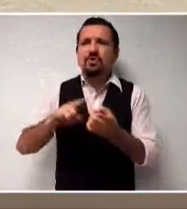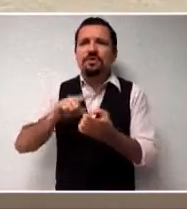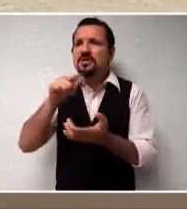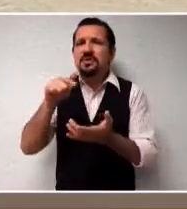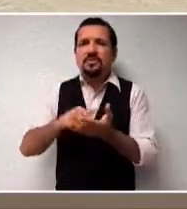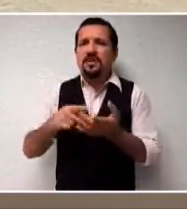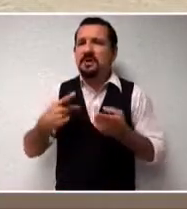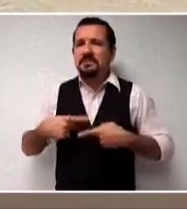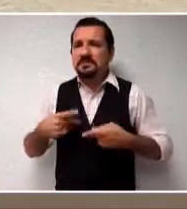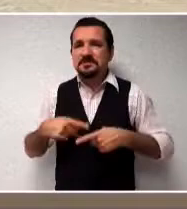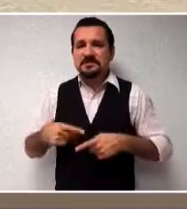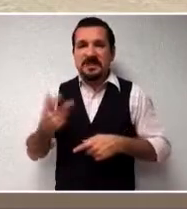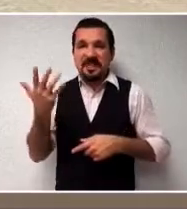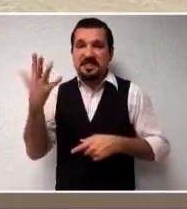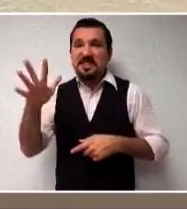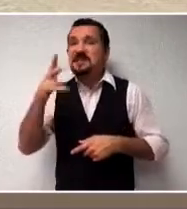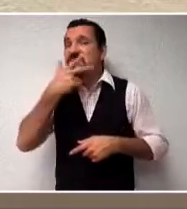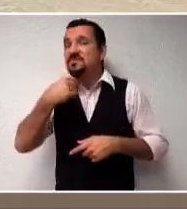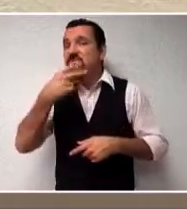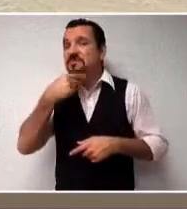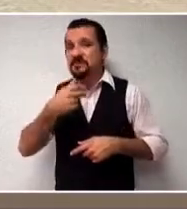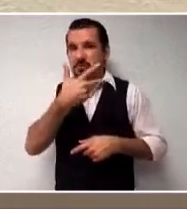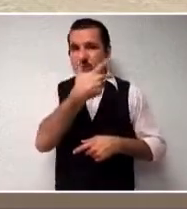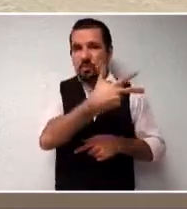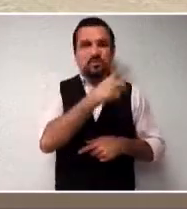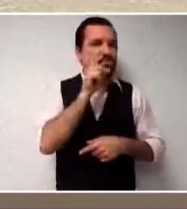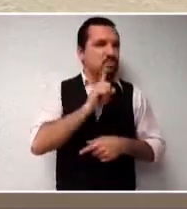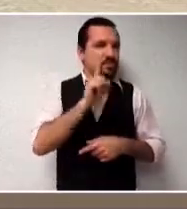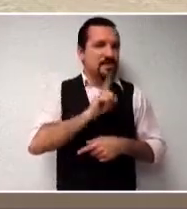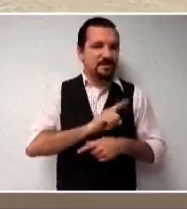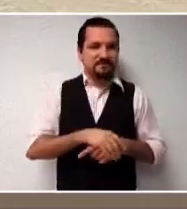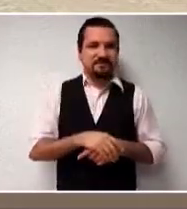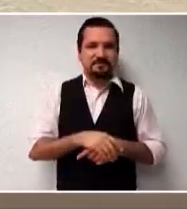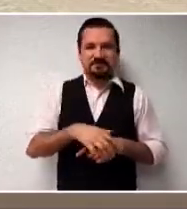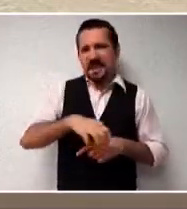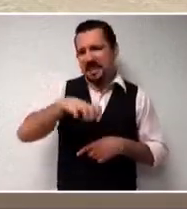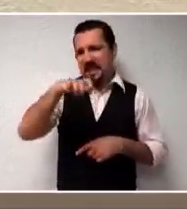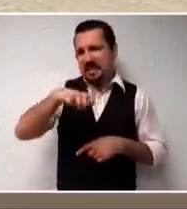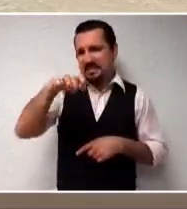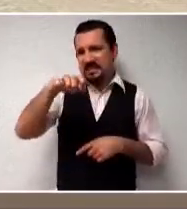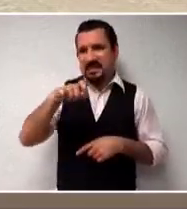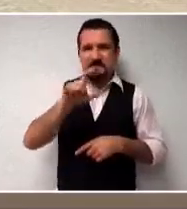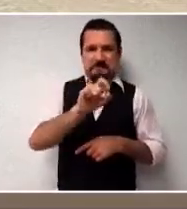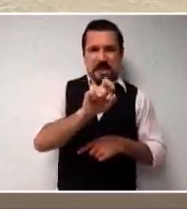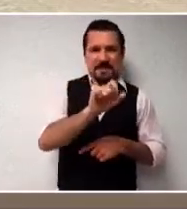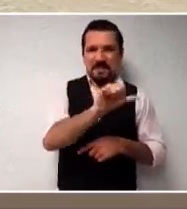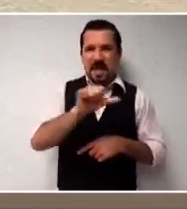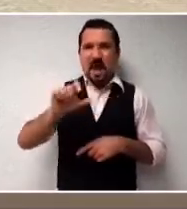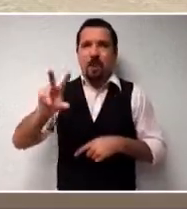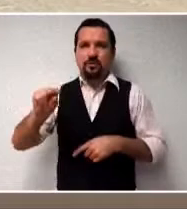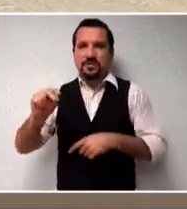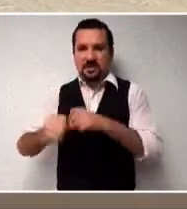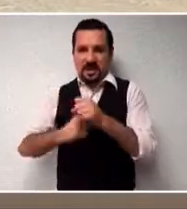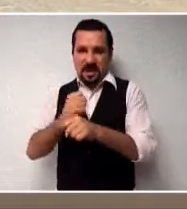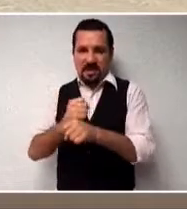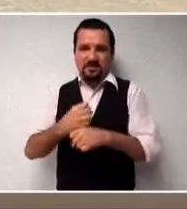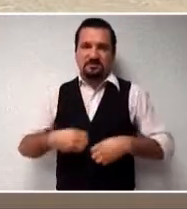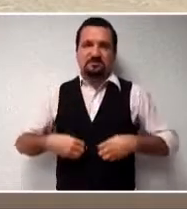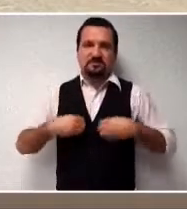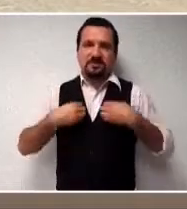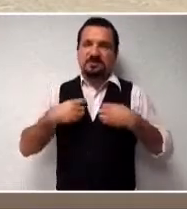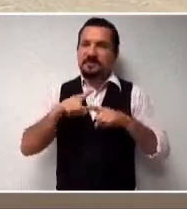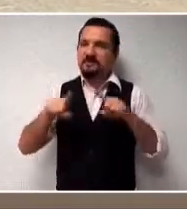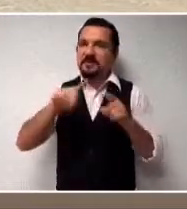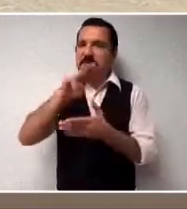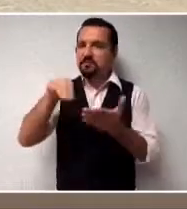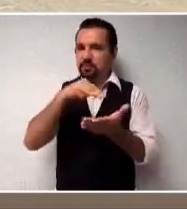hombres y ocho mujeres cuyas edades oscilan entre los 20 y 80 años residentes de